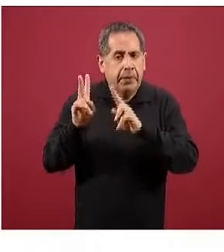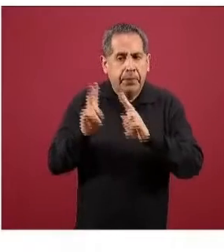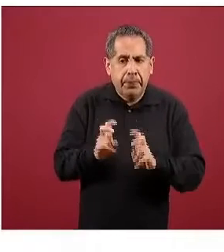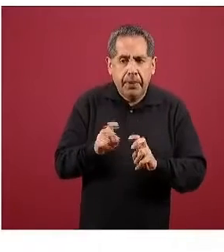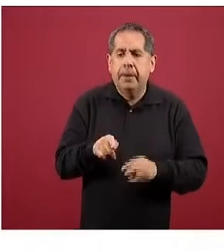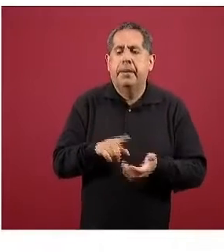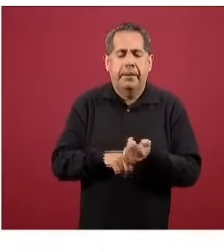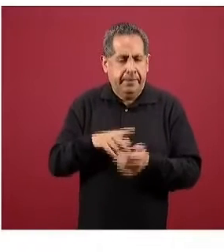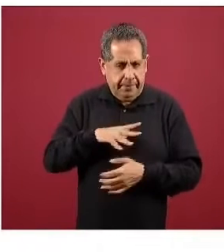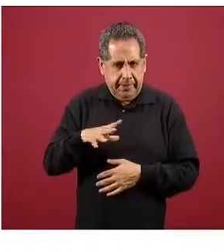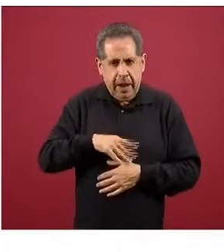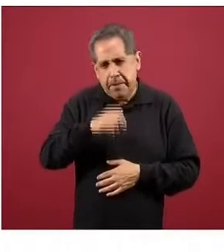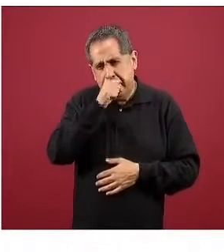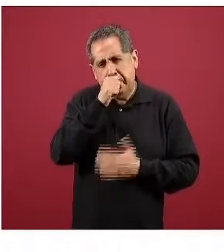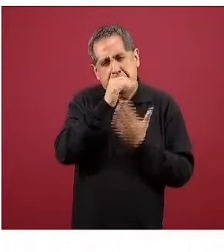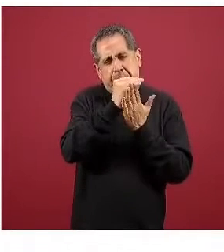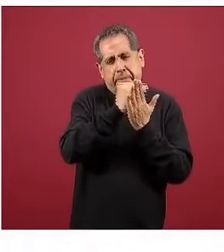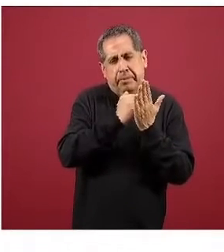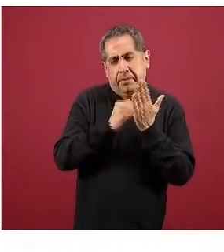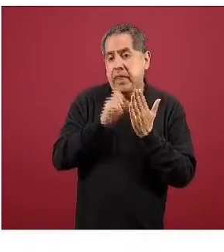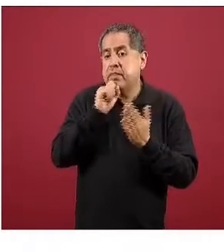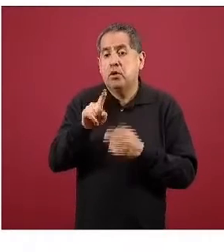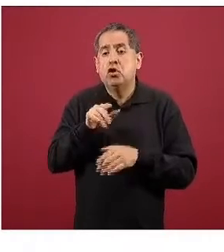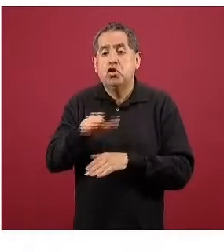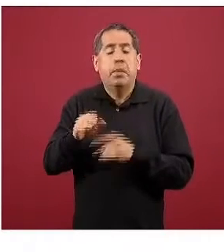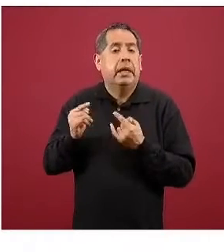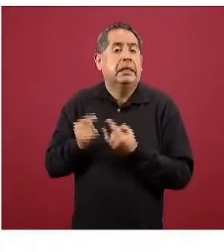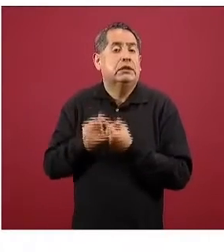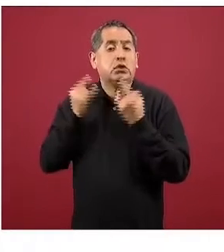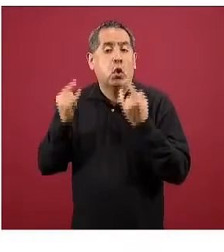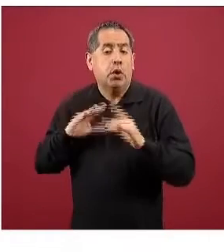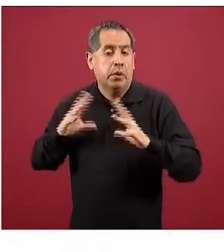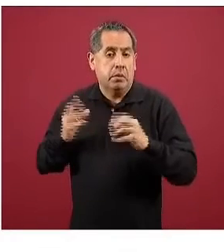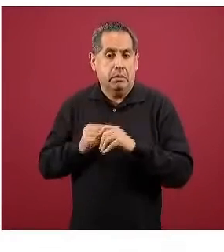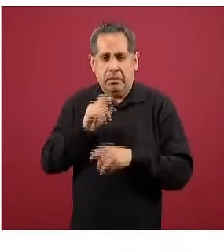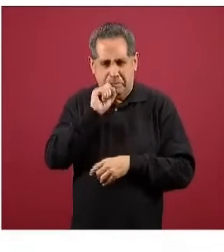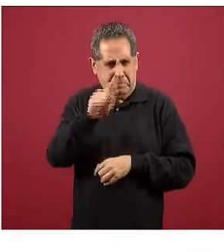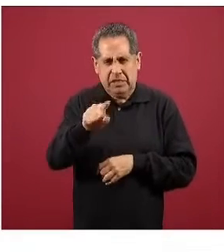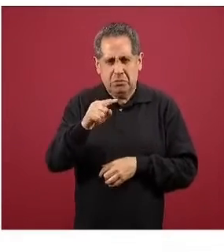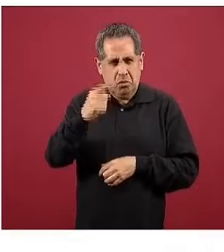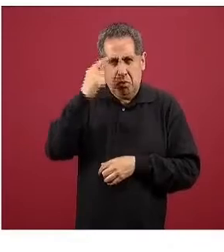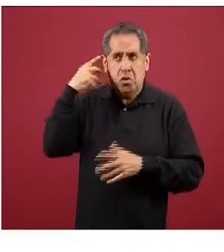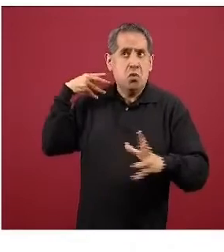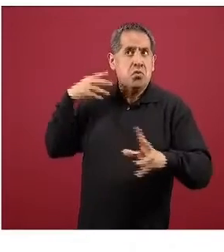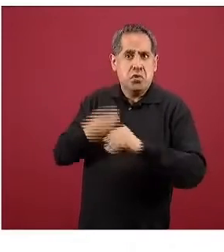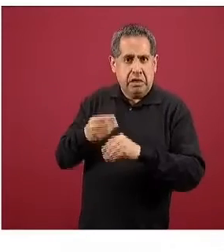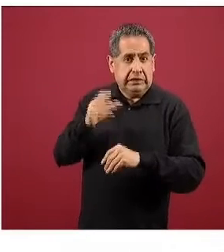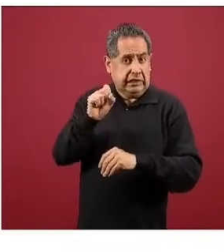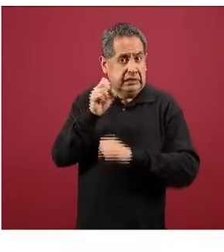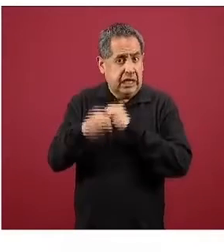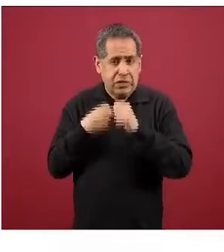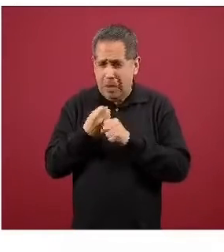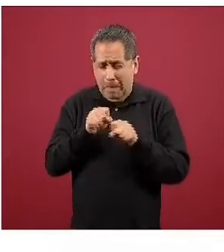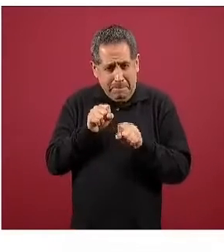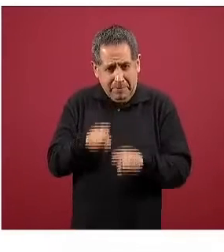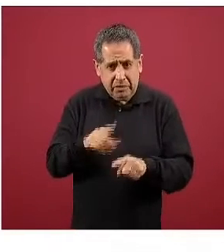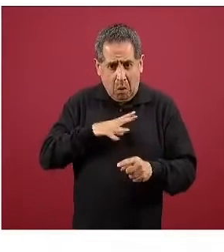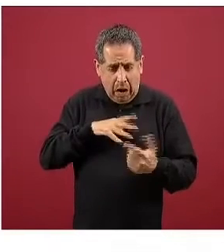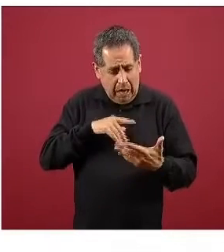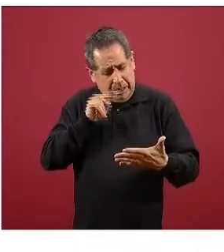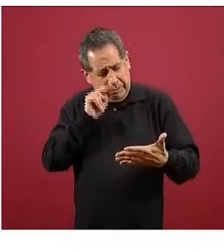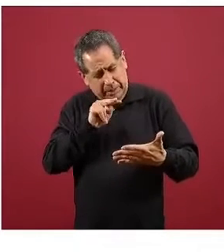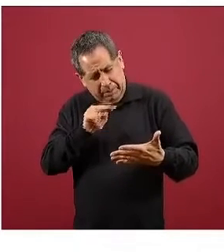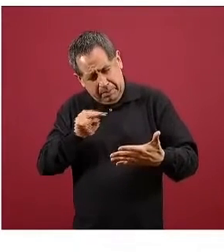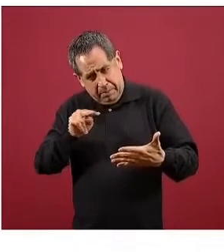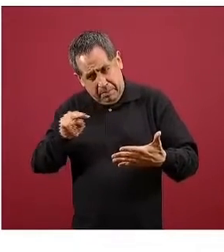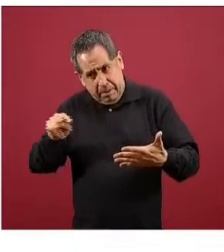ahí están los libros del catálogo histórico, con los que estudiamos todos en los últimos 60 años. Ahí